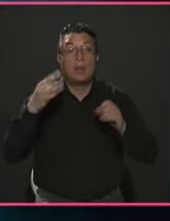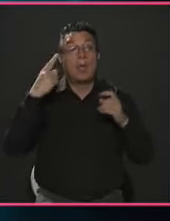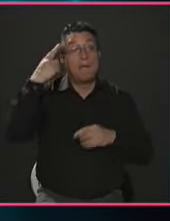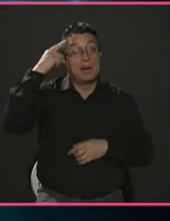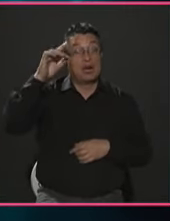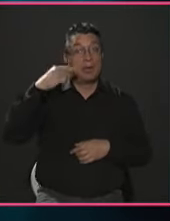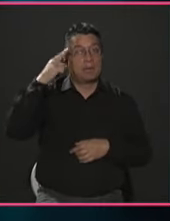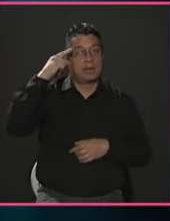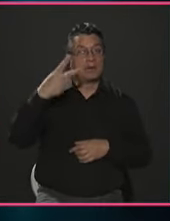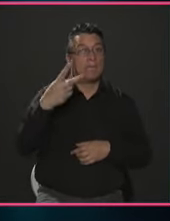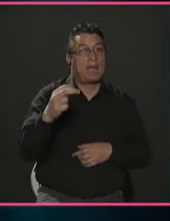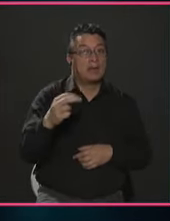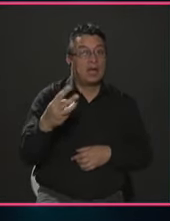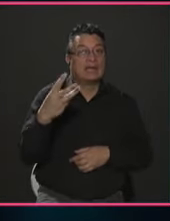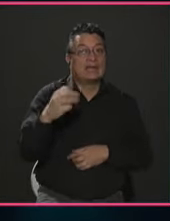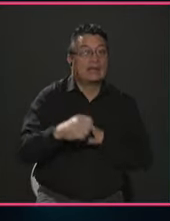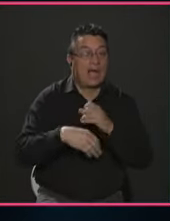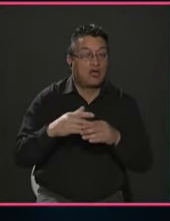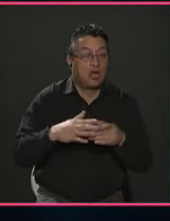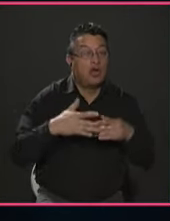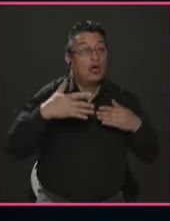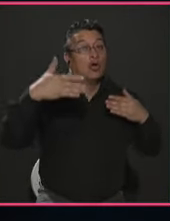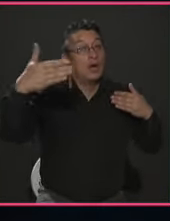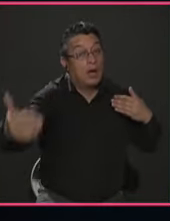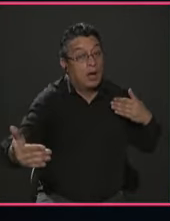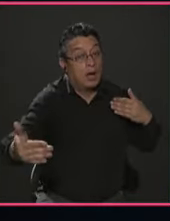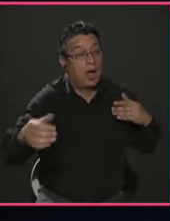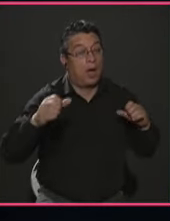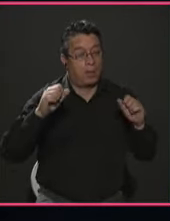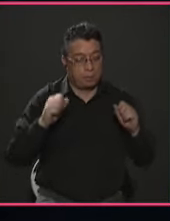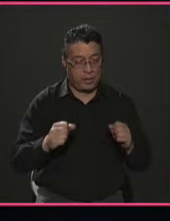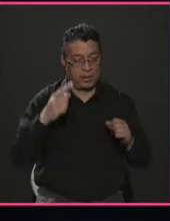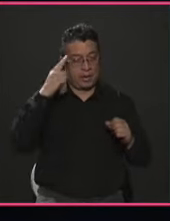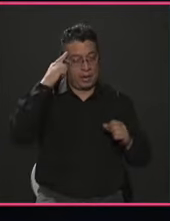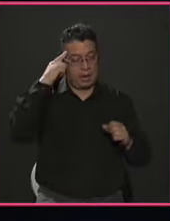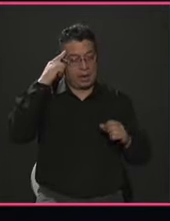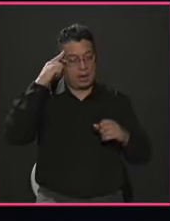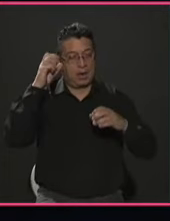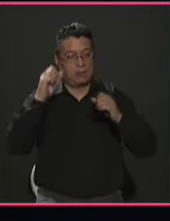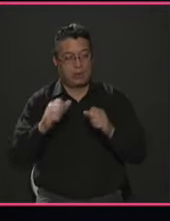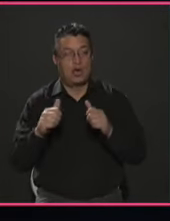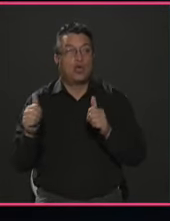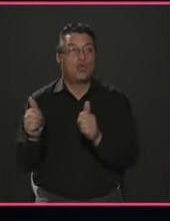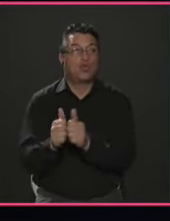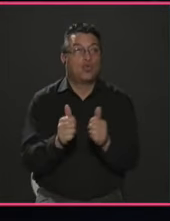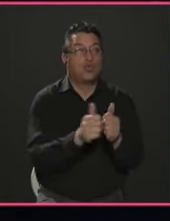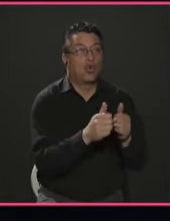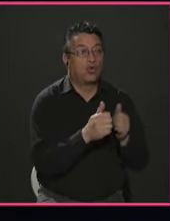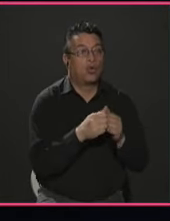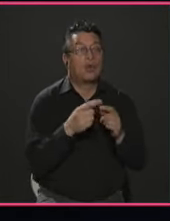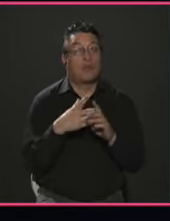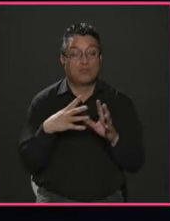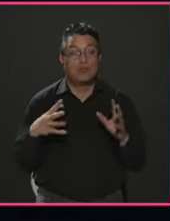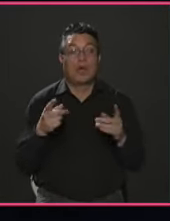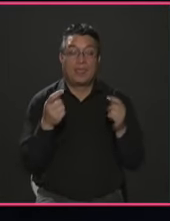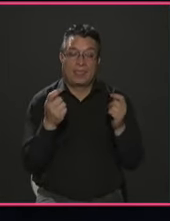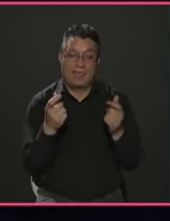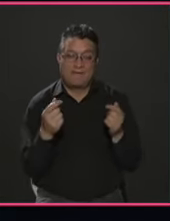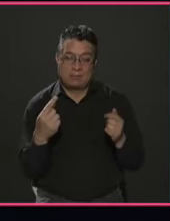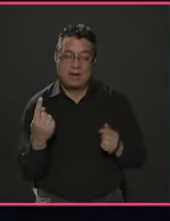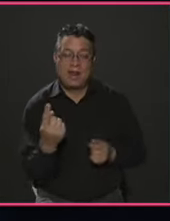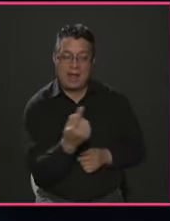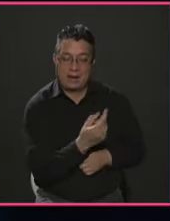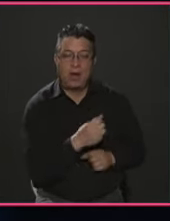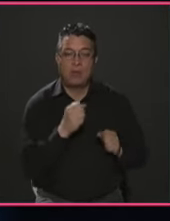Respecto a los 20 o 30 años que vienen probablemente podemos pensar entre juntos de una manera bastante similar